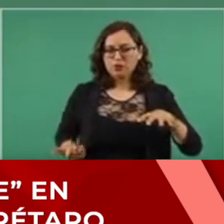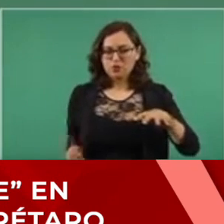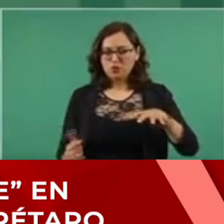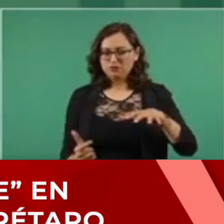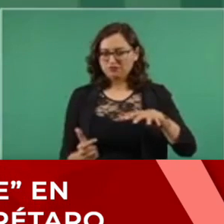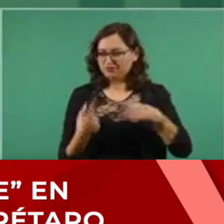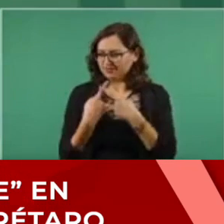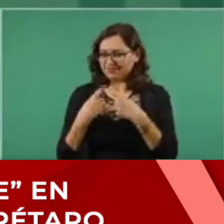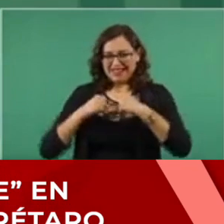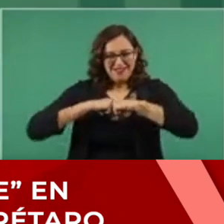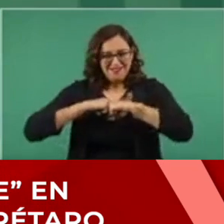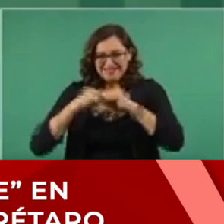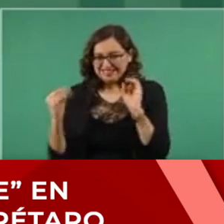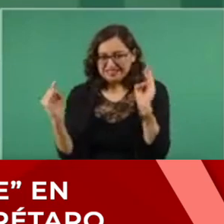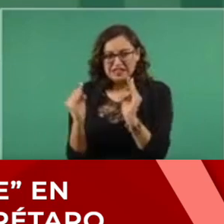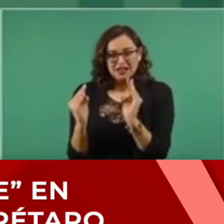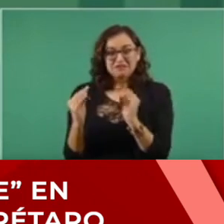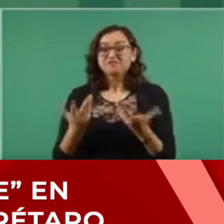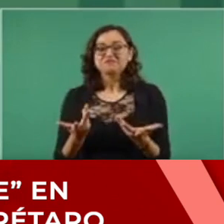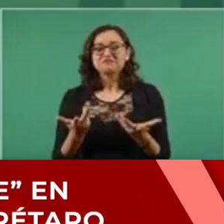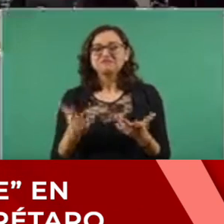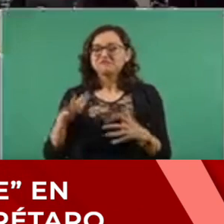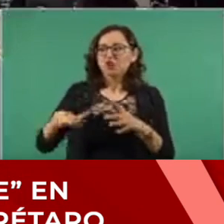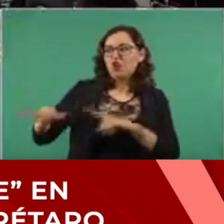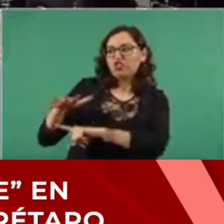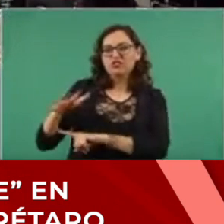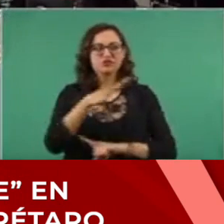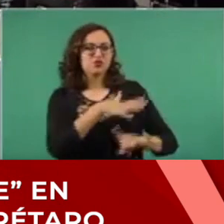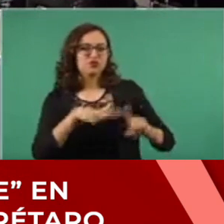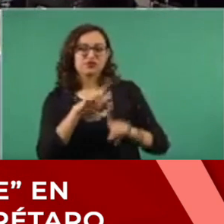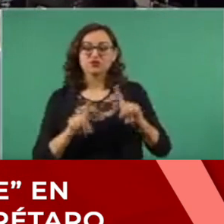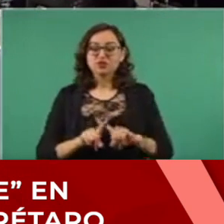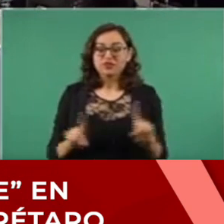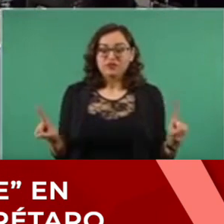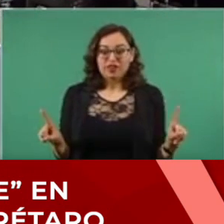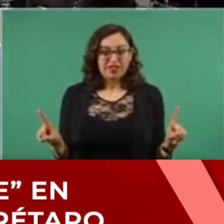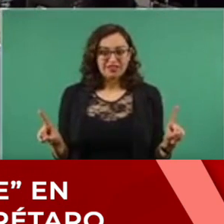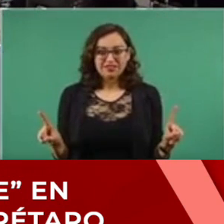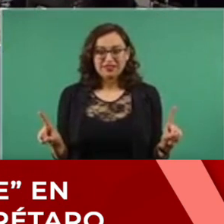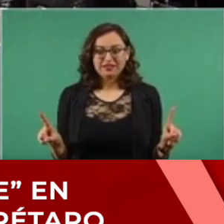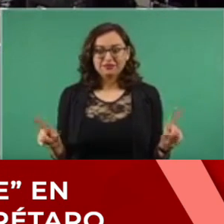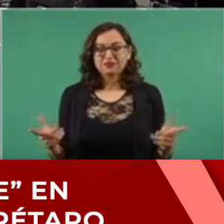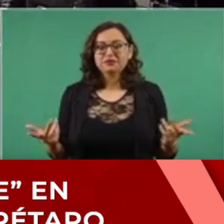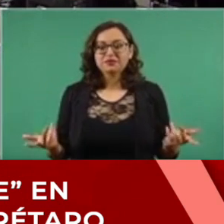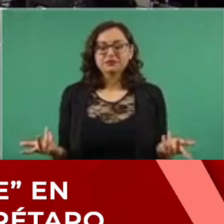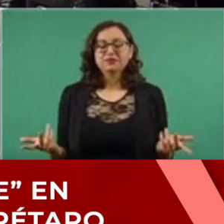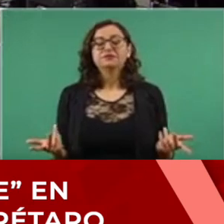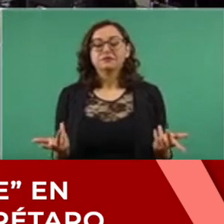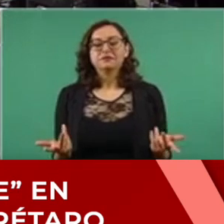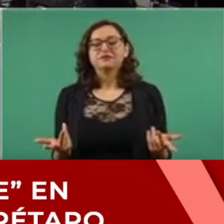vemos ahora a ver ayer que tenemos a 15 km este apareció martín cuando